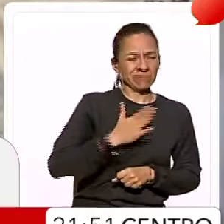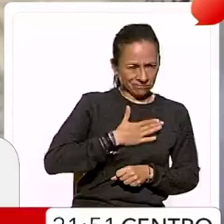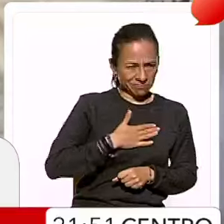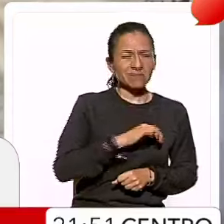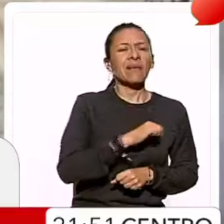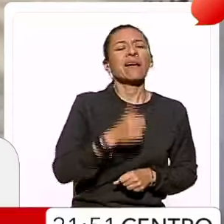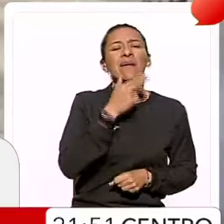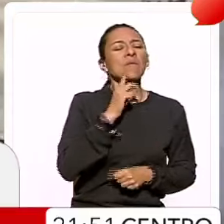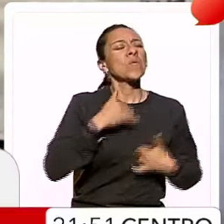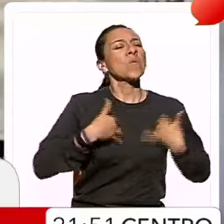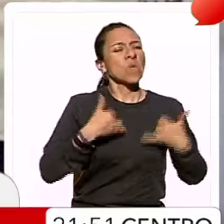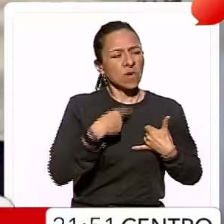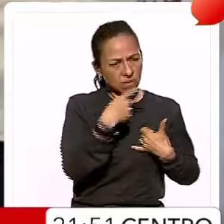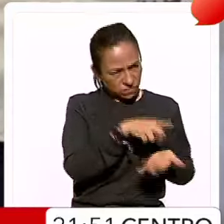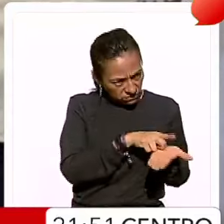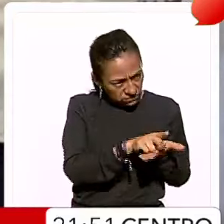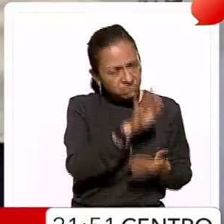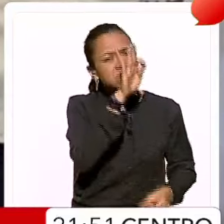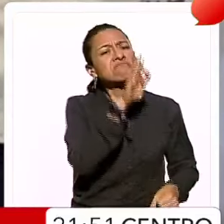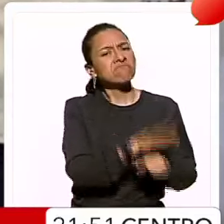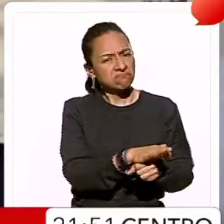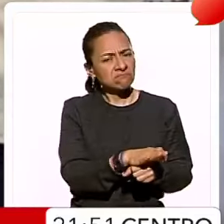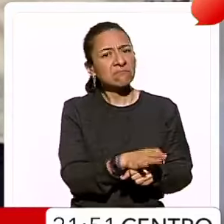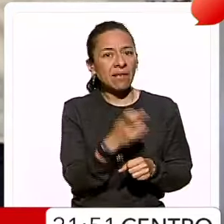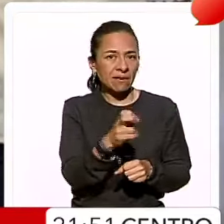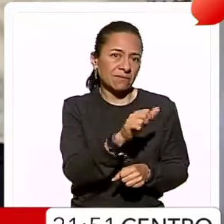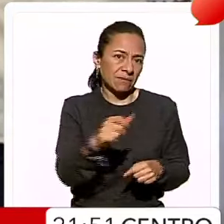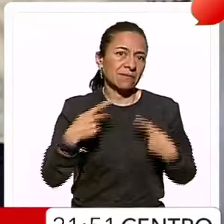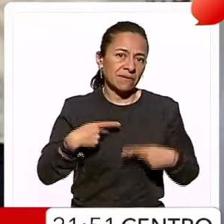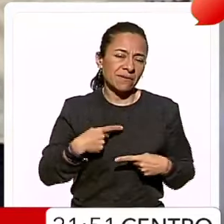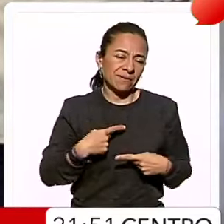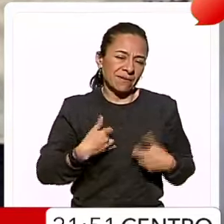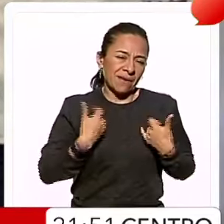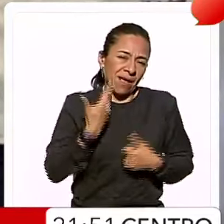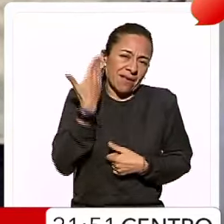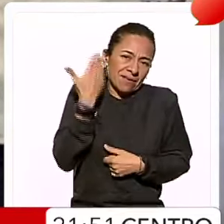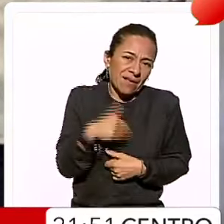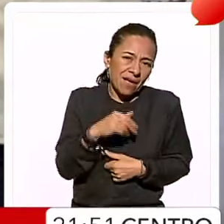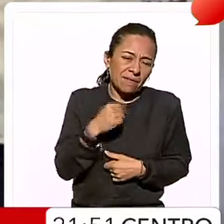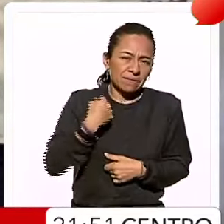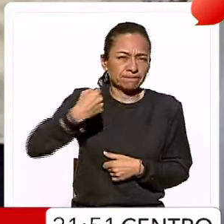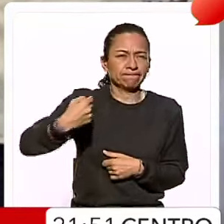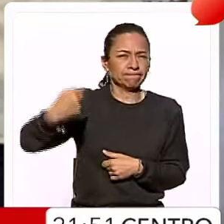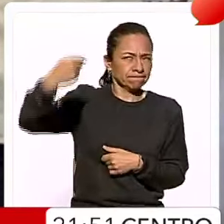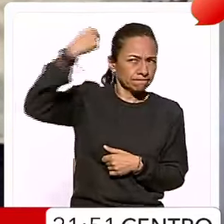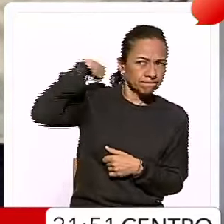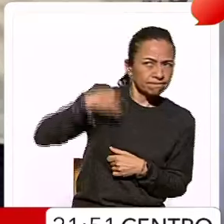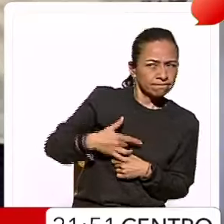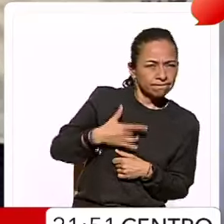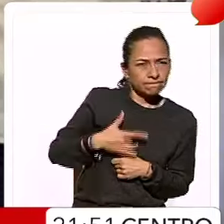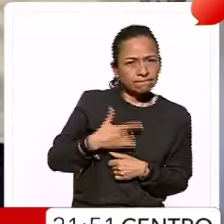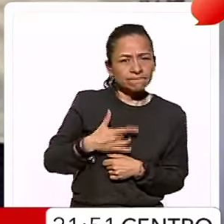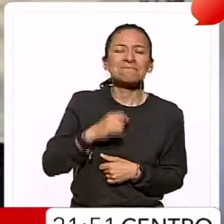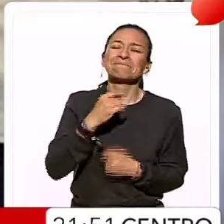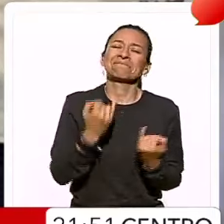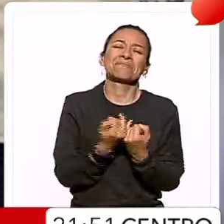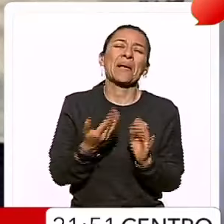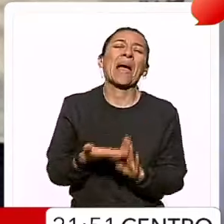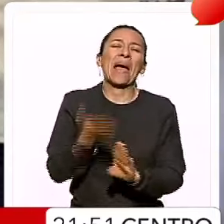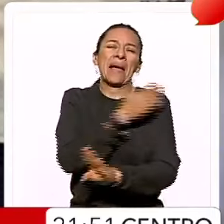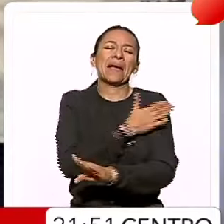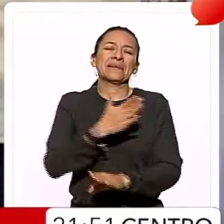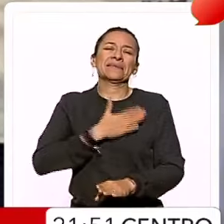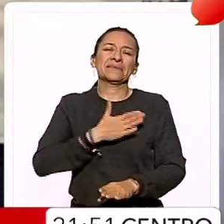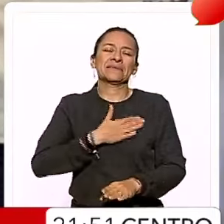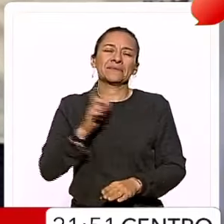eso permea en los jóvenes y además, pues, nuestros antecedentes de lucha estudiantil, que también